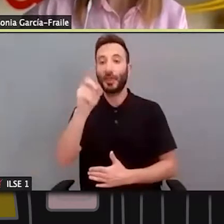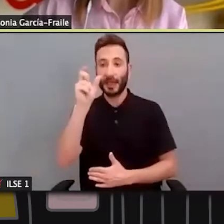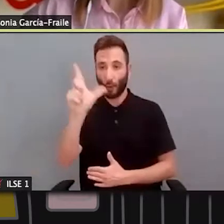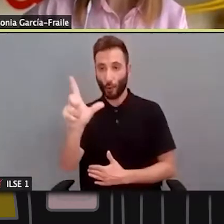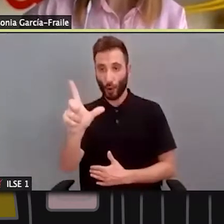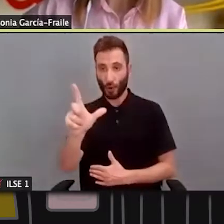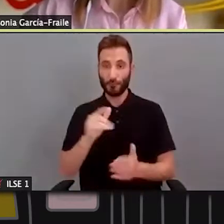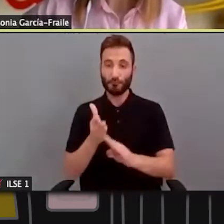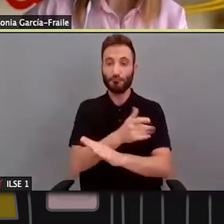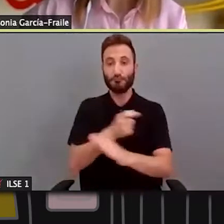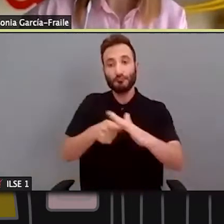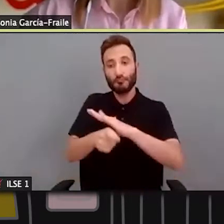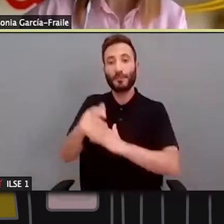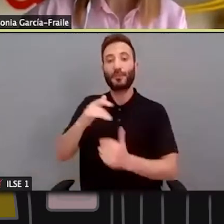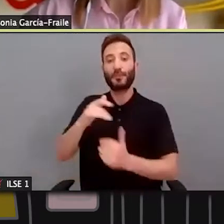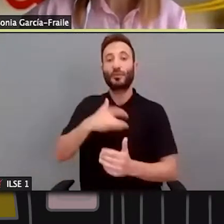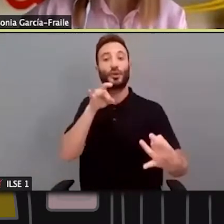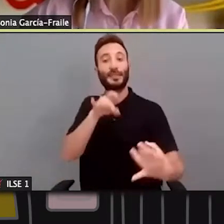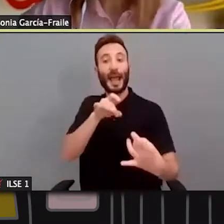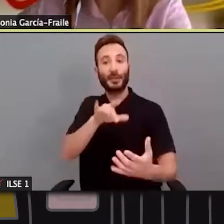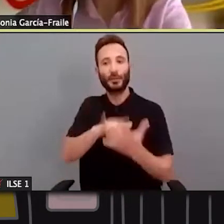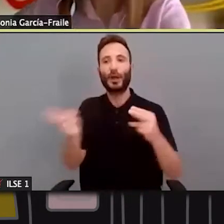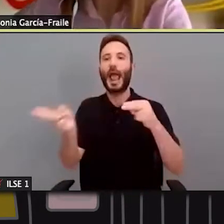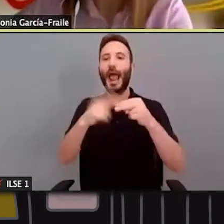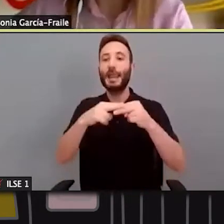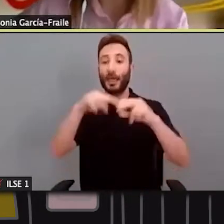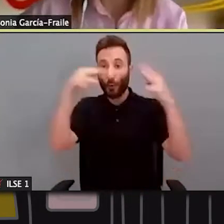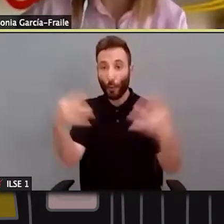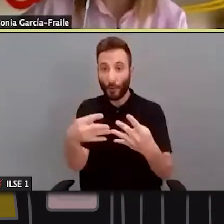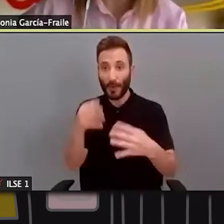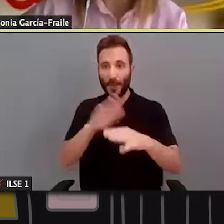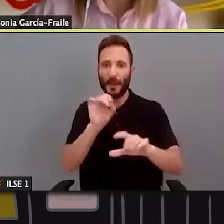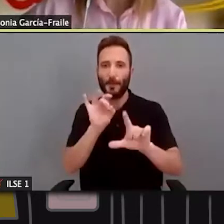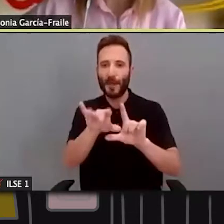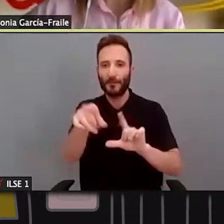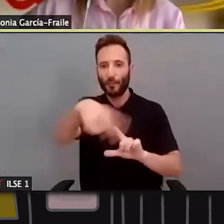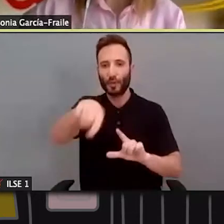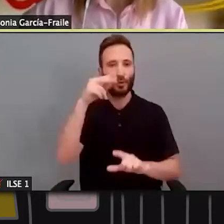Os voy a poner en el chat los enlaces para que podáis verlos todos.